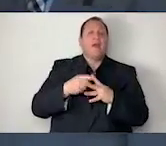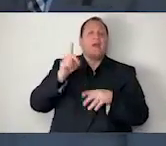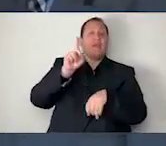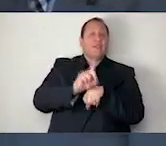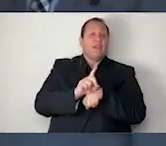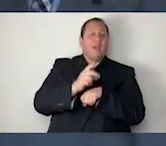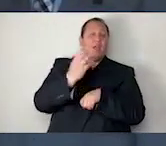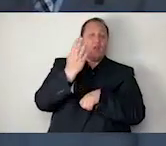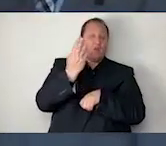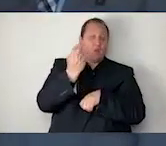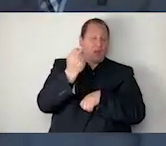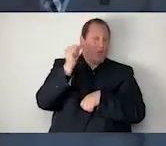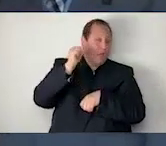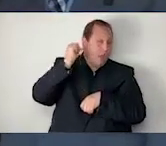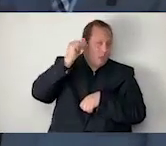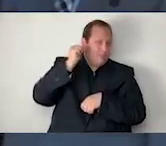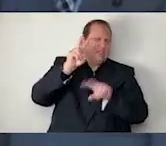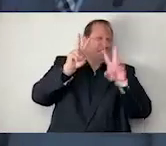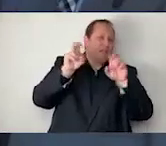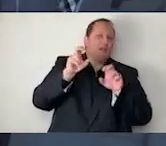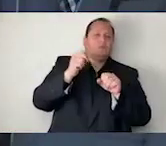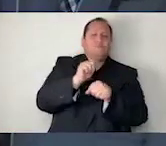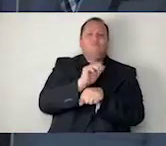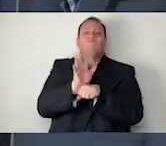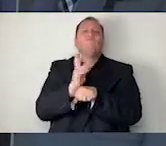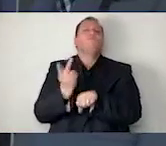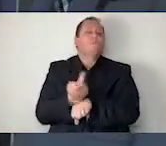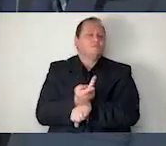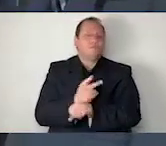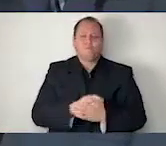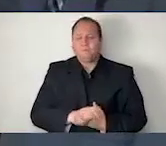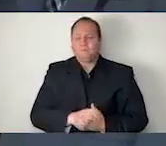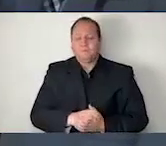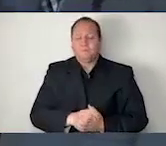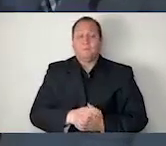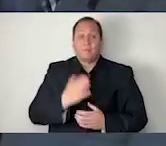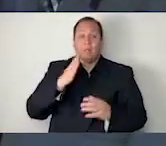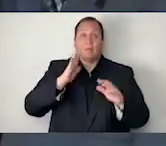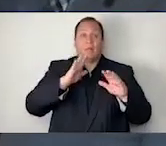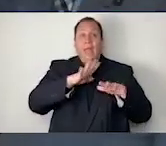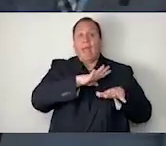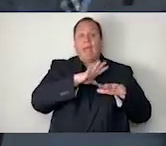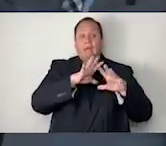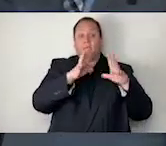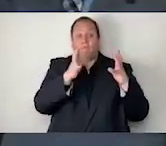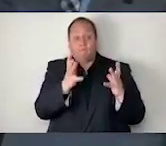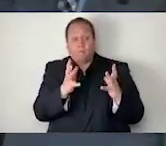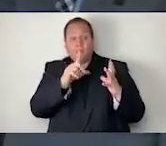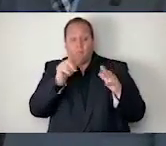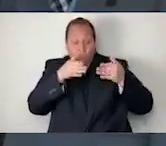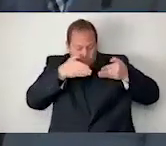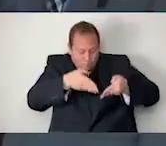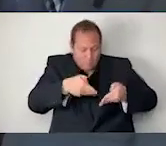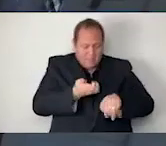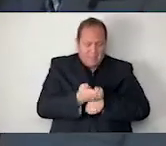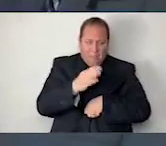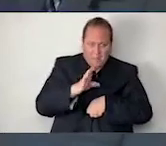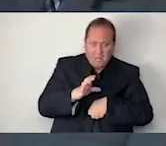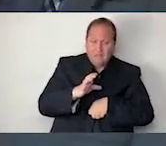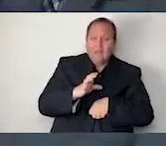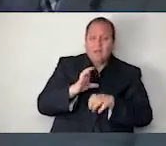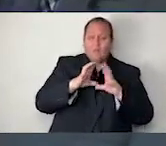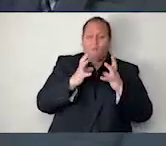día de hoy 9 de abril como esta baja california nos tenemos de con el virus bueno de lo general a lo muy